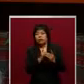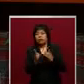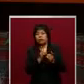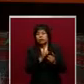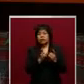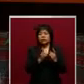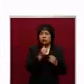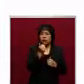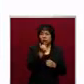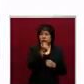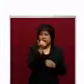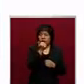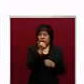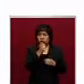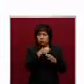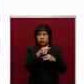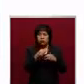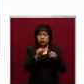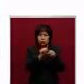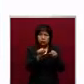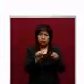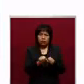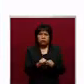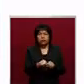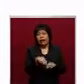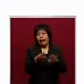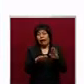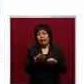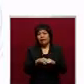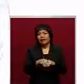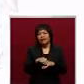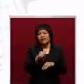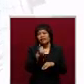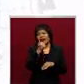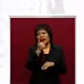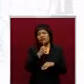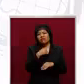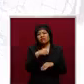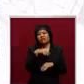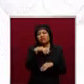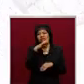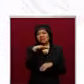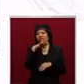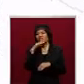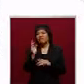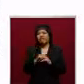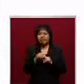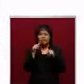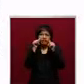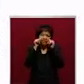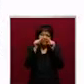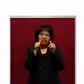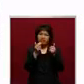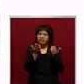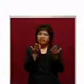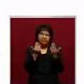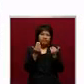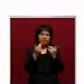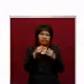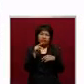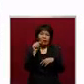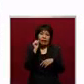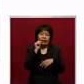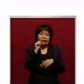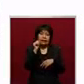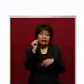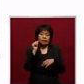el aula, pues tenías estudiantes distraídos, poco atentos, y siempre el maestro,